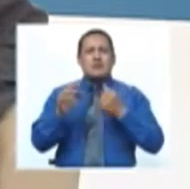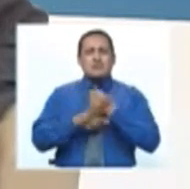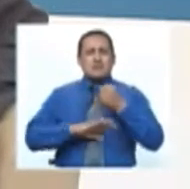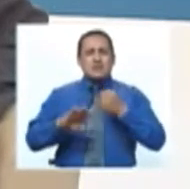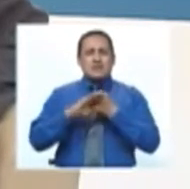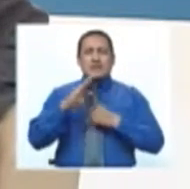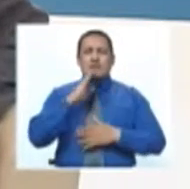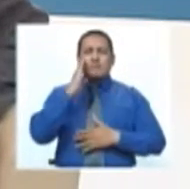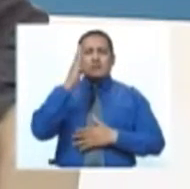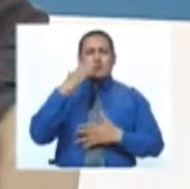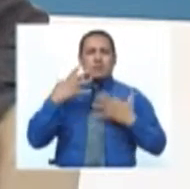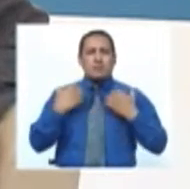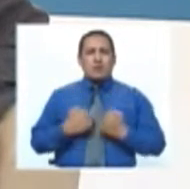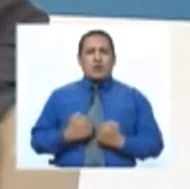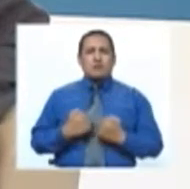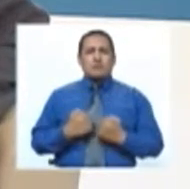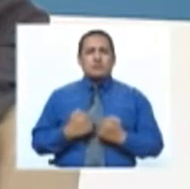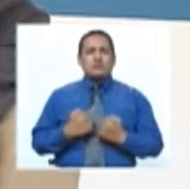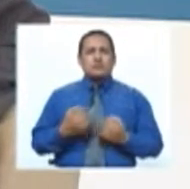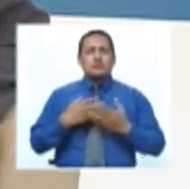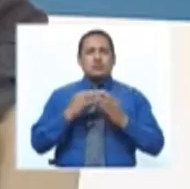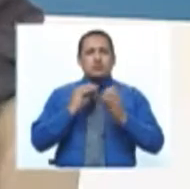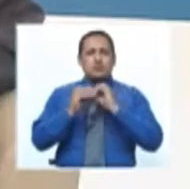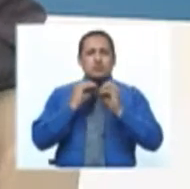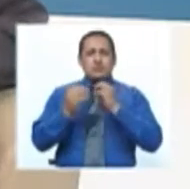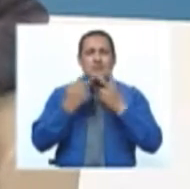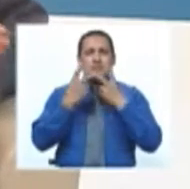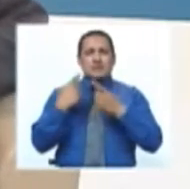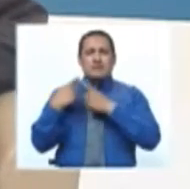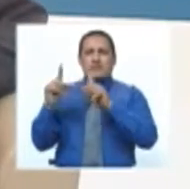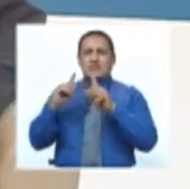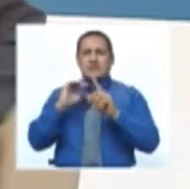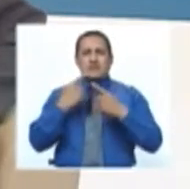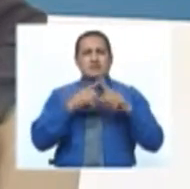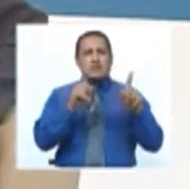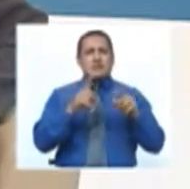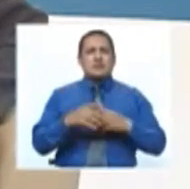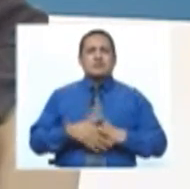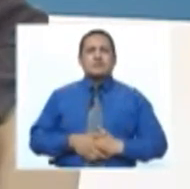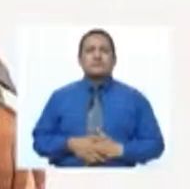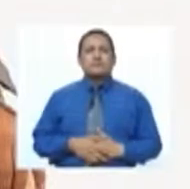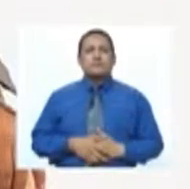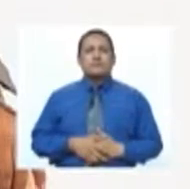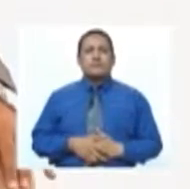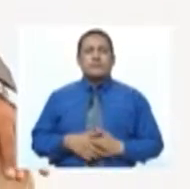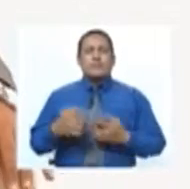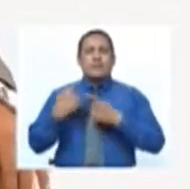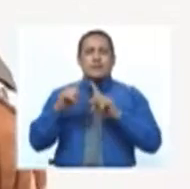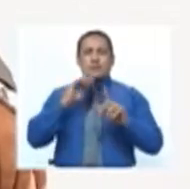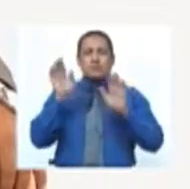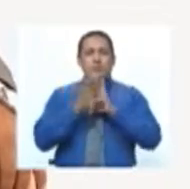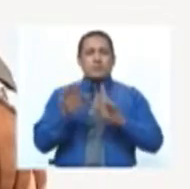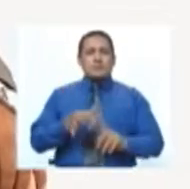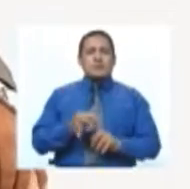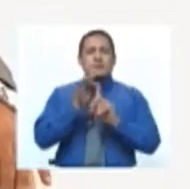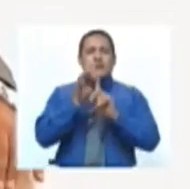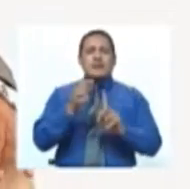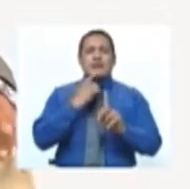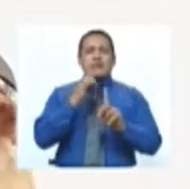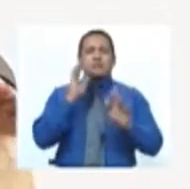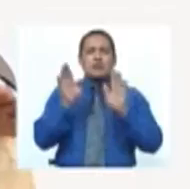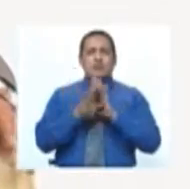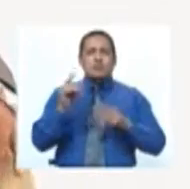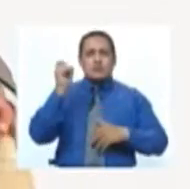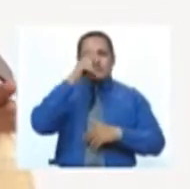básica que el ordenamiento jurídico nos recoge para diferenciar a unas de otras? La diferencia principalmente es en cuanto